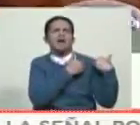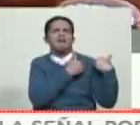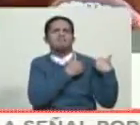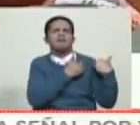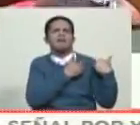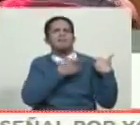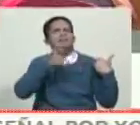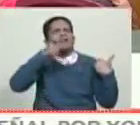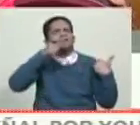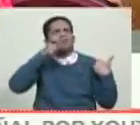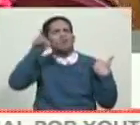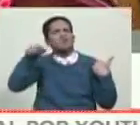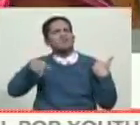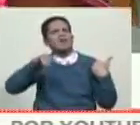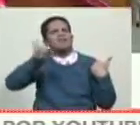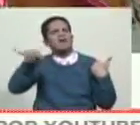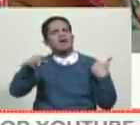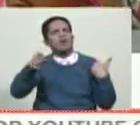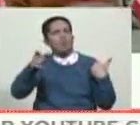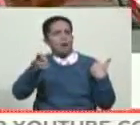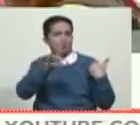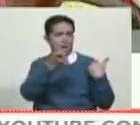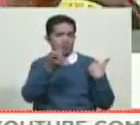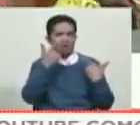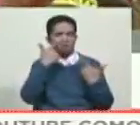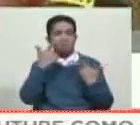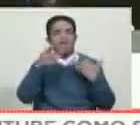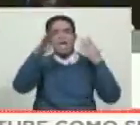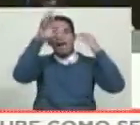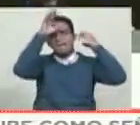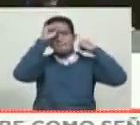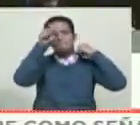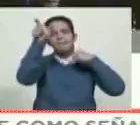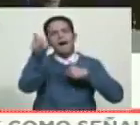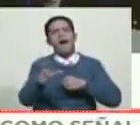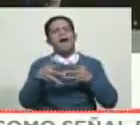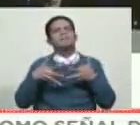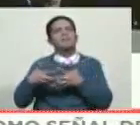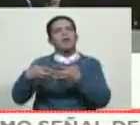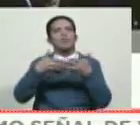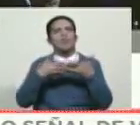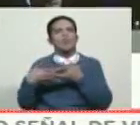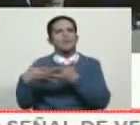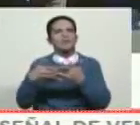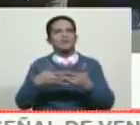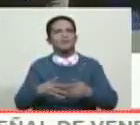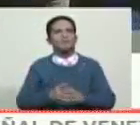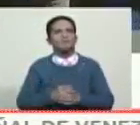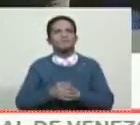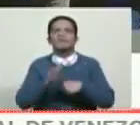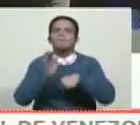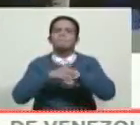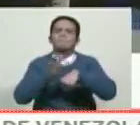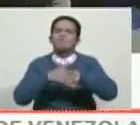del señor Guaidó es la embajada americana, es el imperialismo norteamericano. Porque